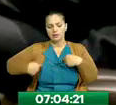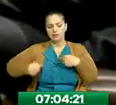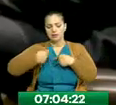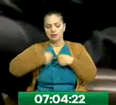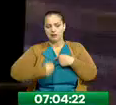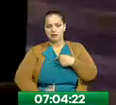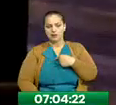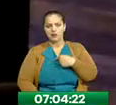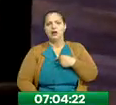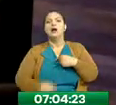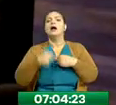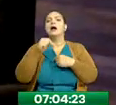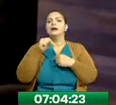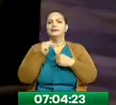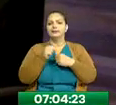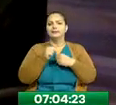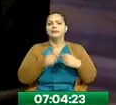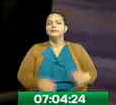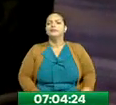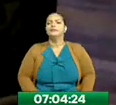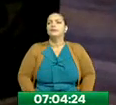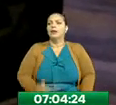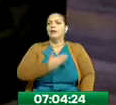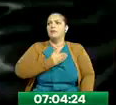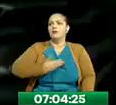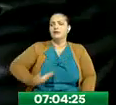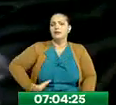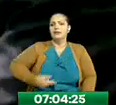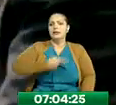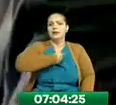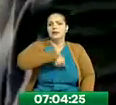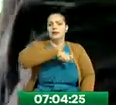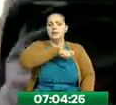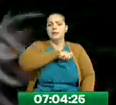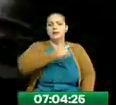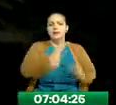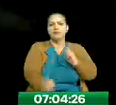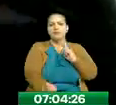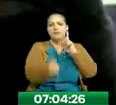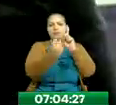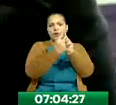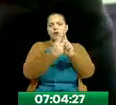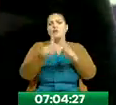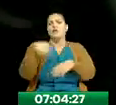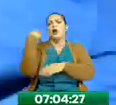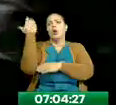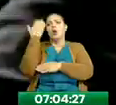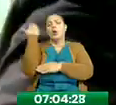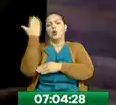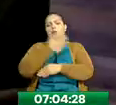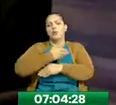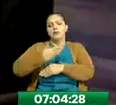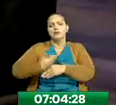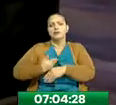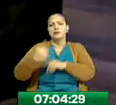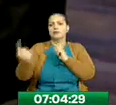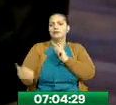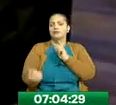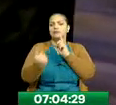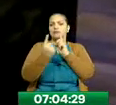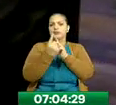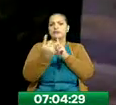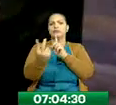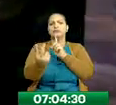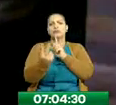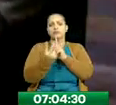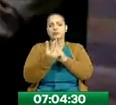gobierno de España, Pedro Sánchez, y con el presidente de Colombia, Iván Duque. Durante el encuentro, el primer mandatario español